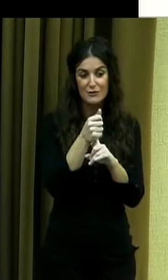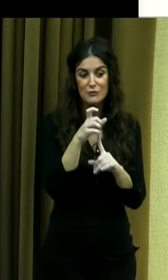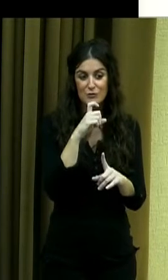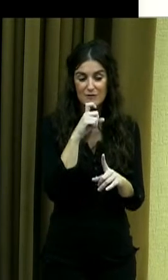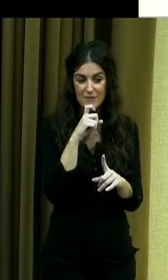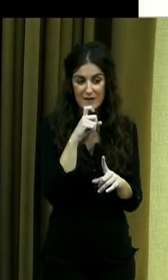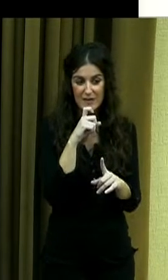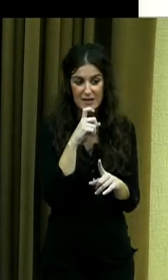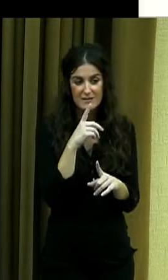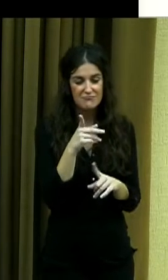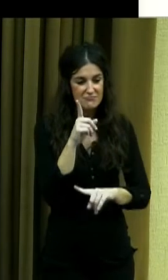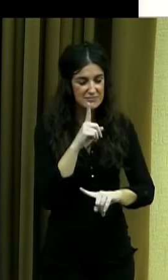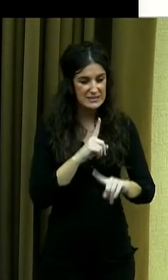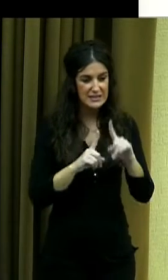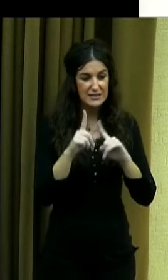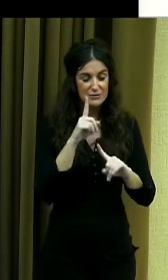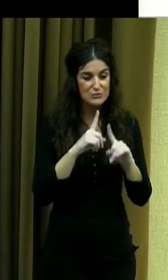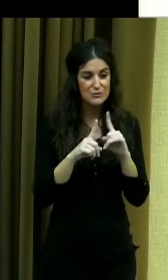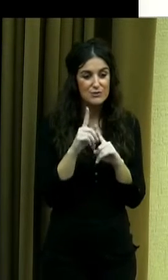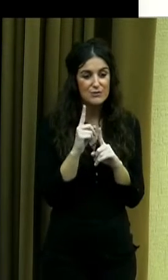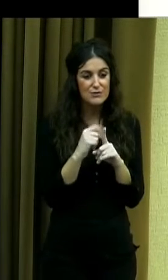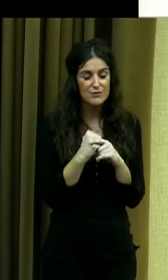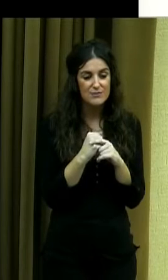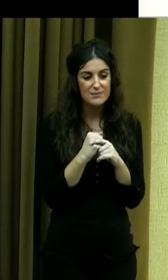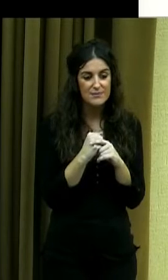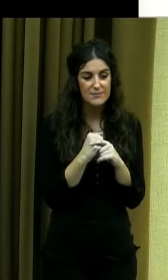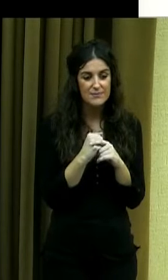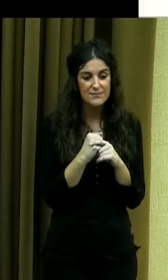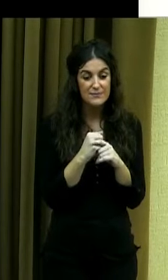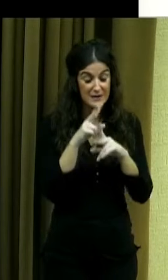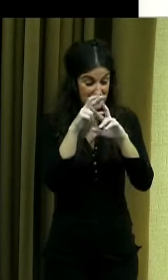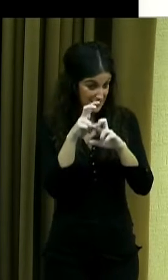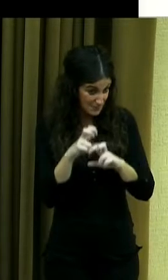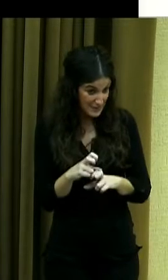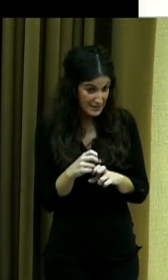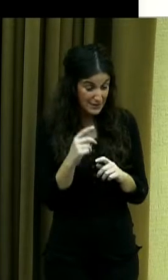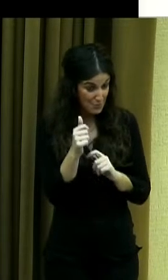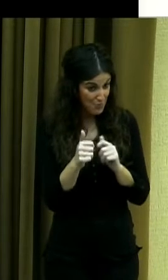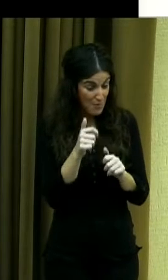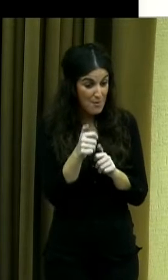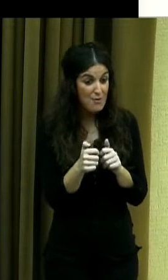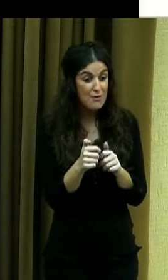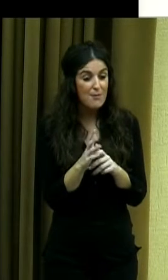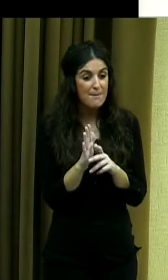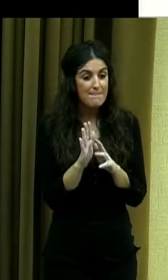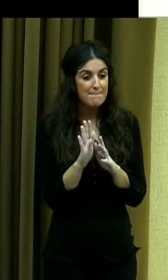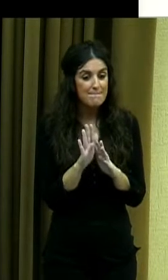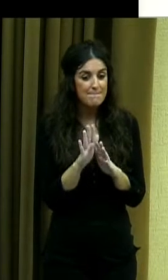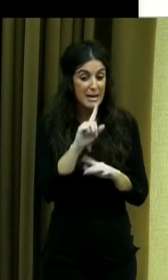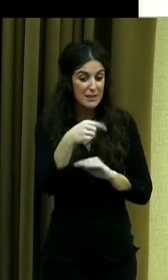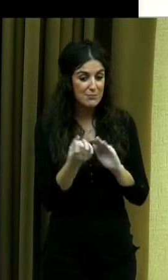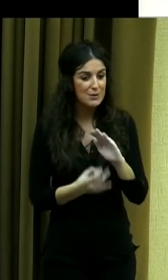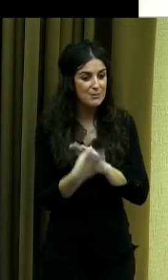hay trastornos que se van investigando y aparecen